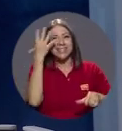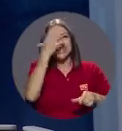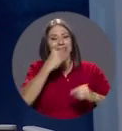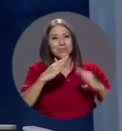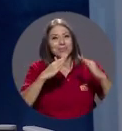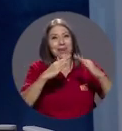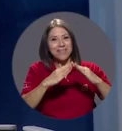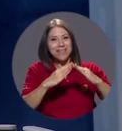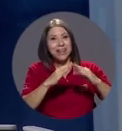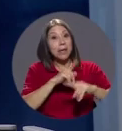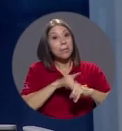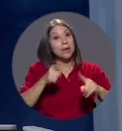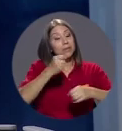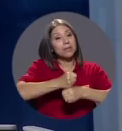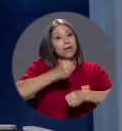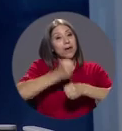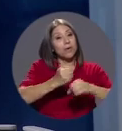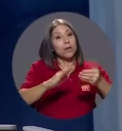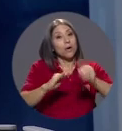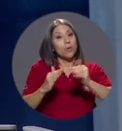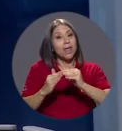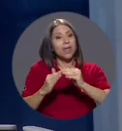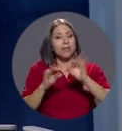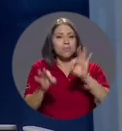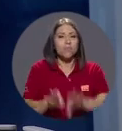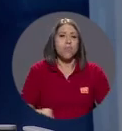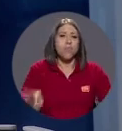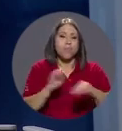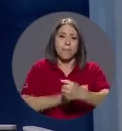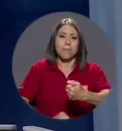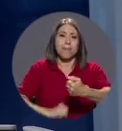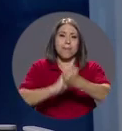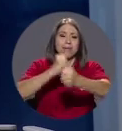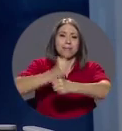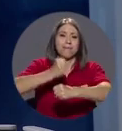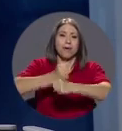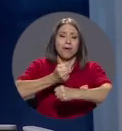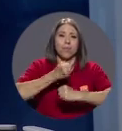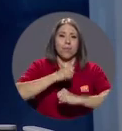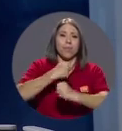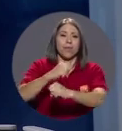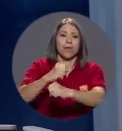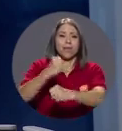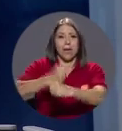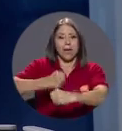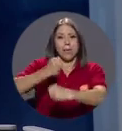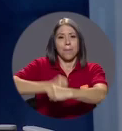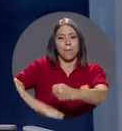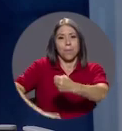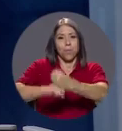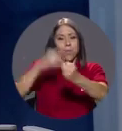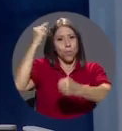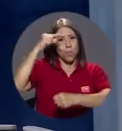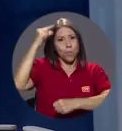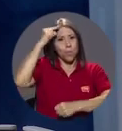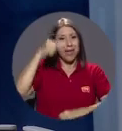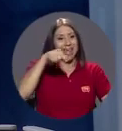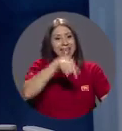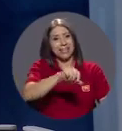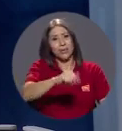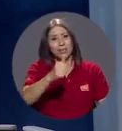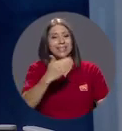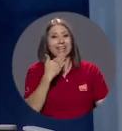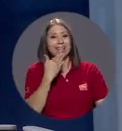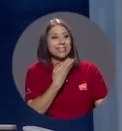para vivir, pero definitivamente el trabajo de la comunidad es fundamental para apoyar el trabajo de los gobiernos locales y del gobierno de la República en estas y